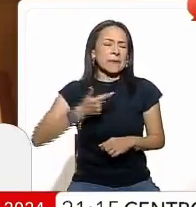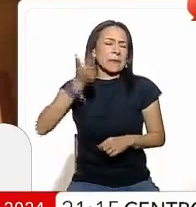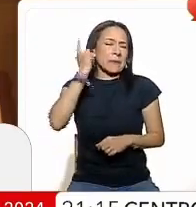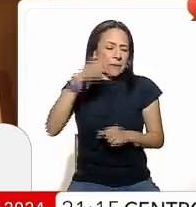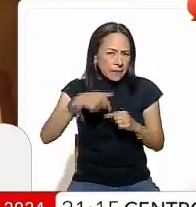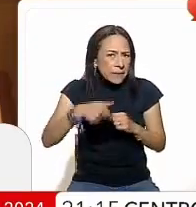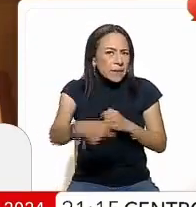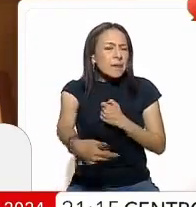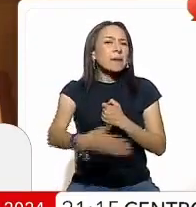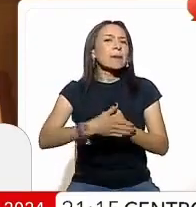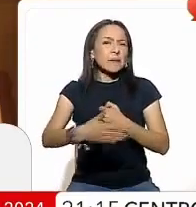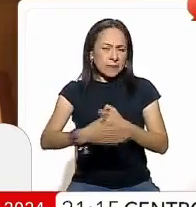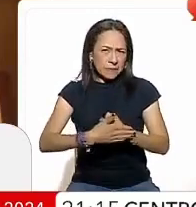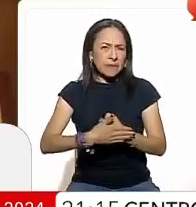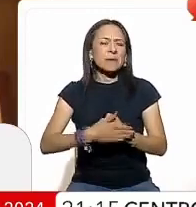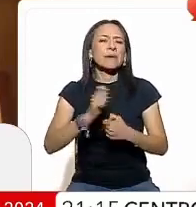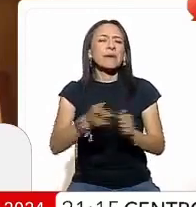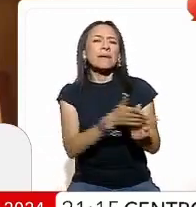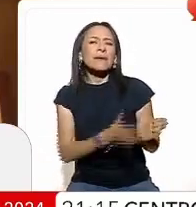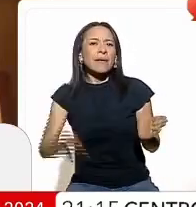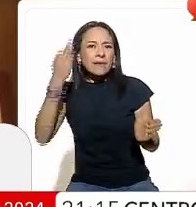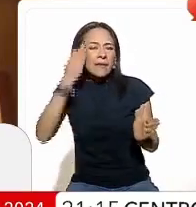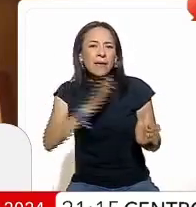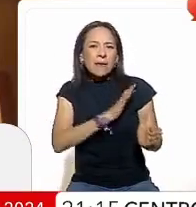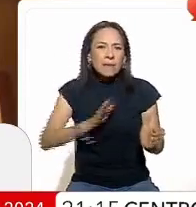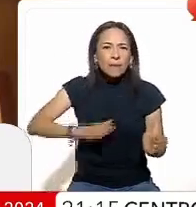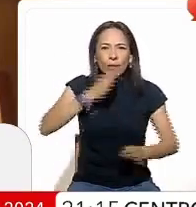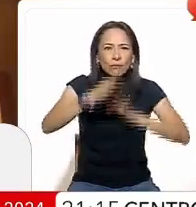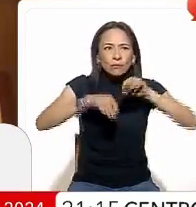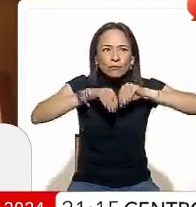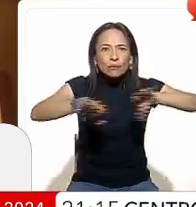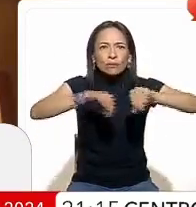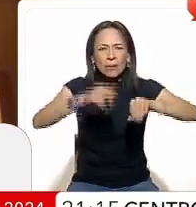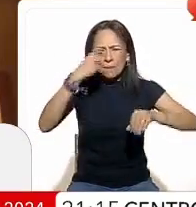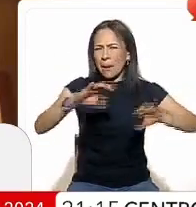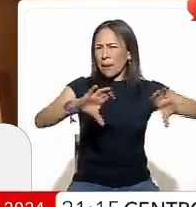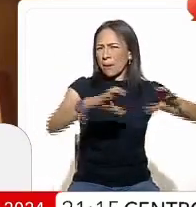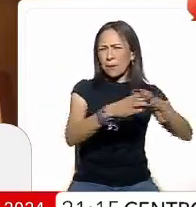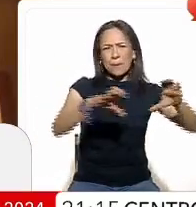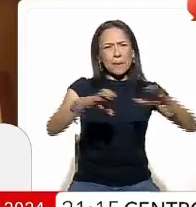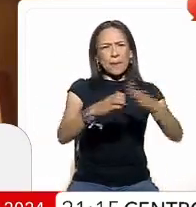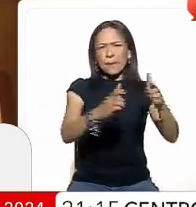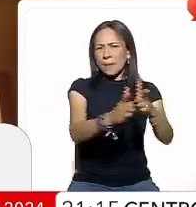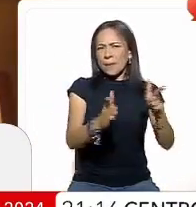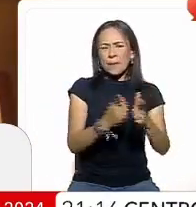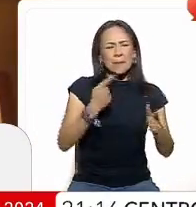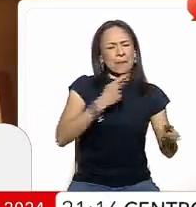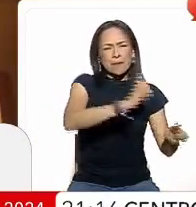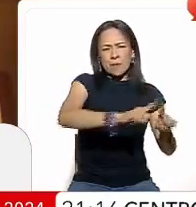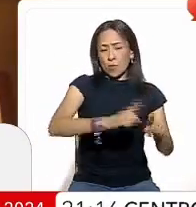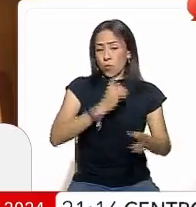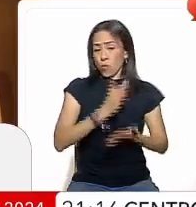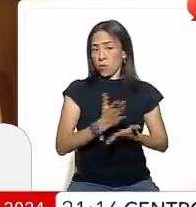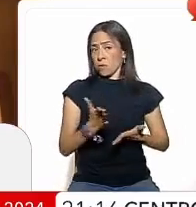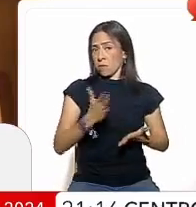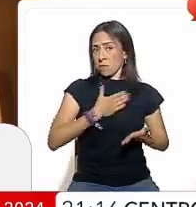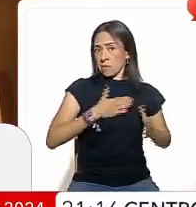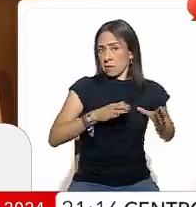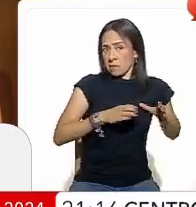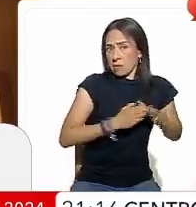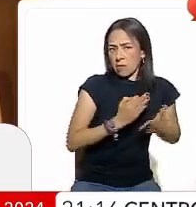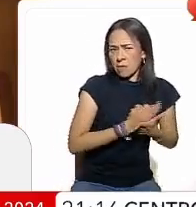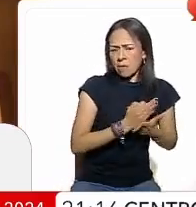los partidos políticos, no nada más para Morena, que es mi partido, para todos los partidos políticos, haya respeto,